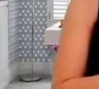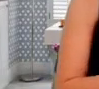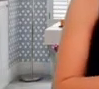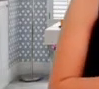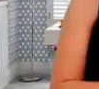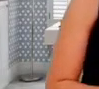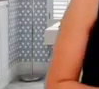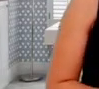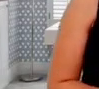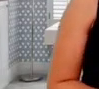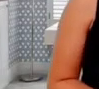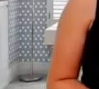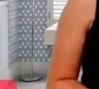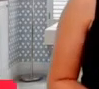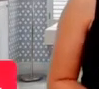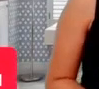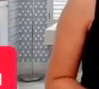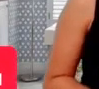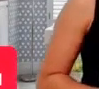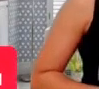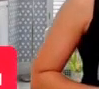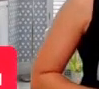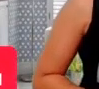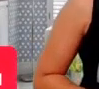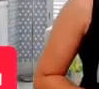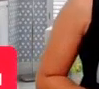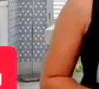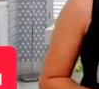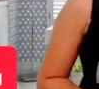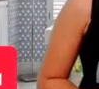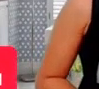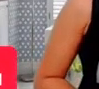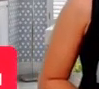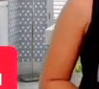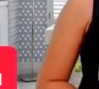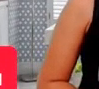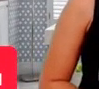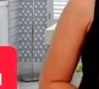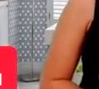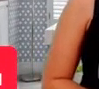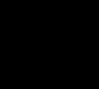Látigo, con las clarias adobadas, mi vida. Látigo, todas.